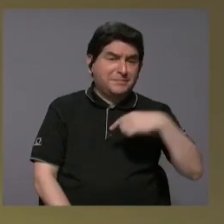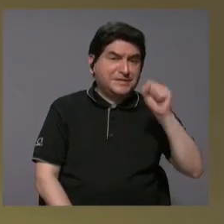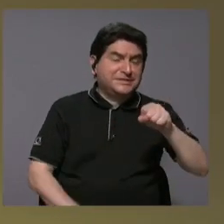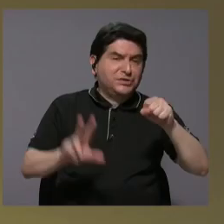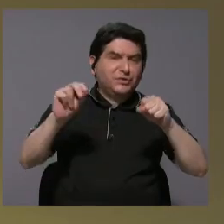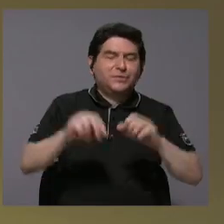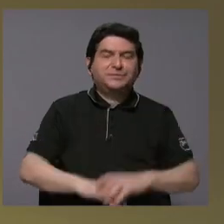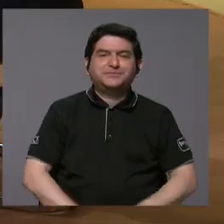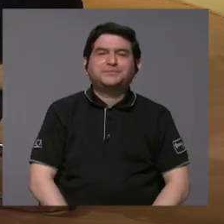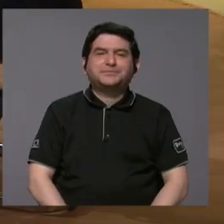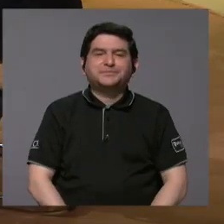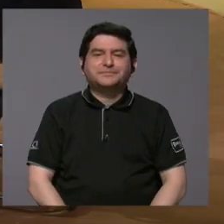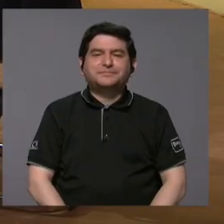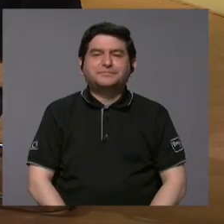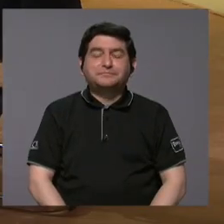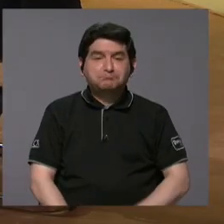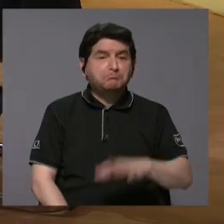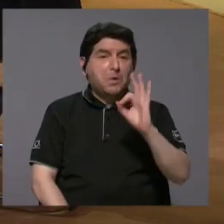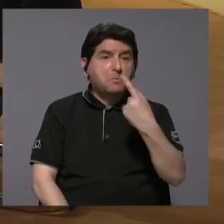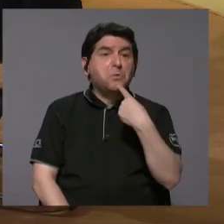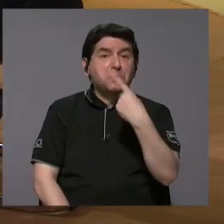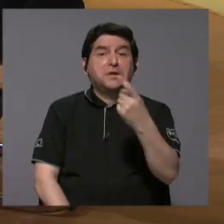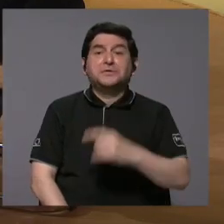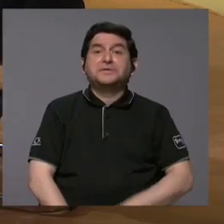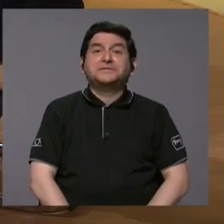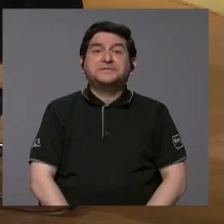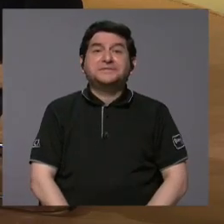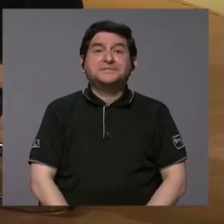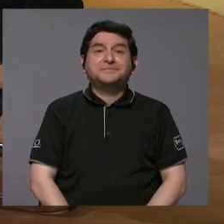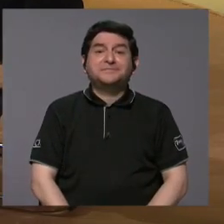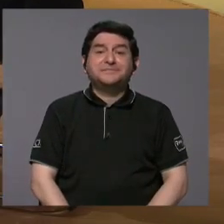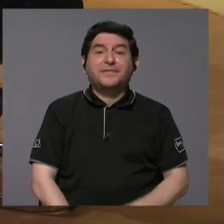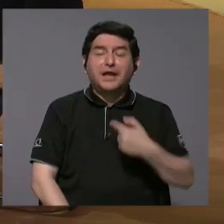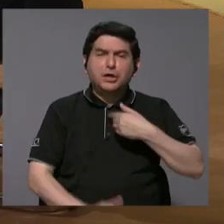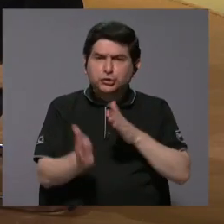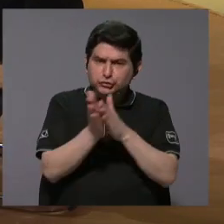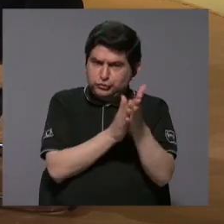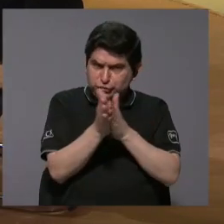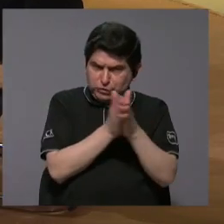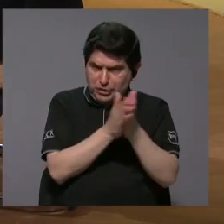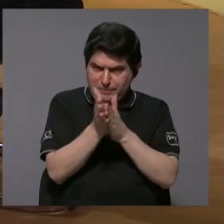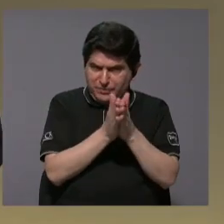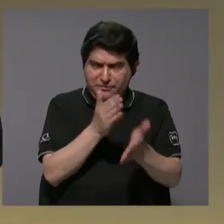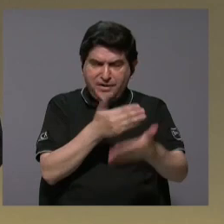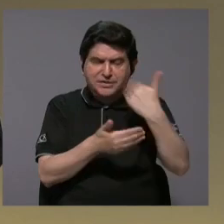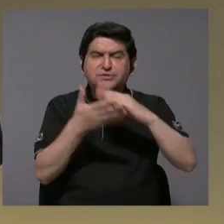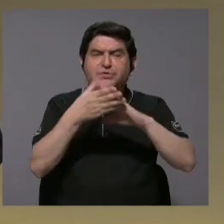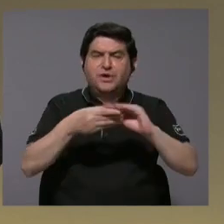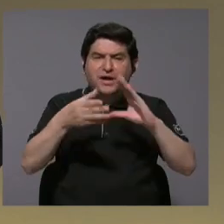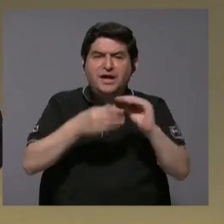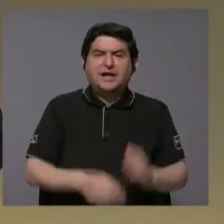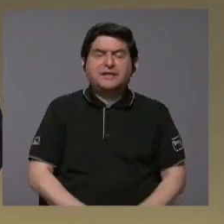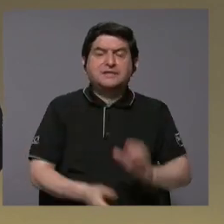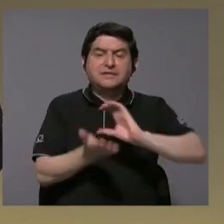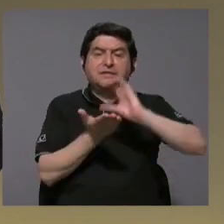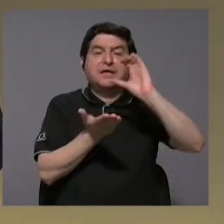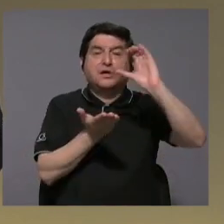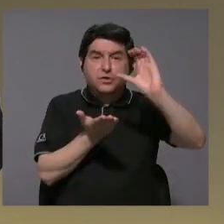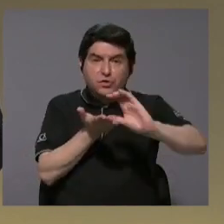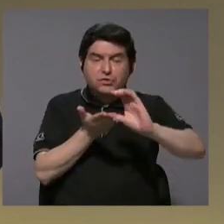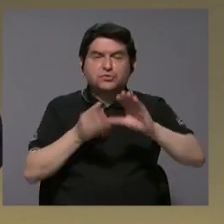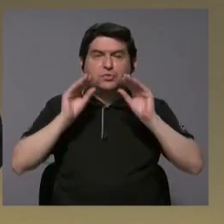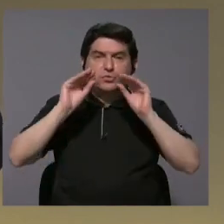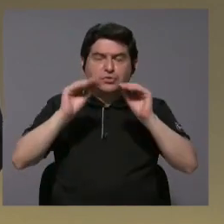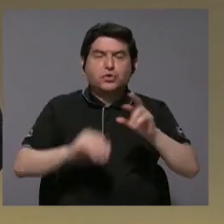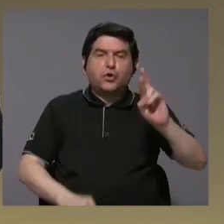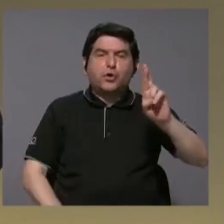lo que dijo. Más bien, muy bien dicho. Y de paso aprovecho, ¿verdad? Porque antes comentaban sobre los cursos que está